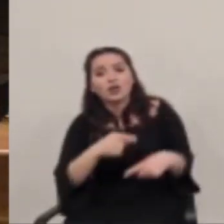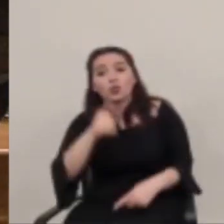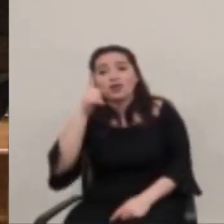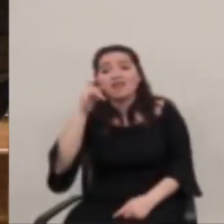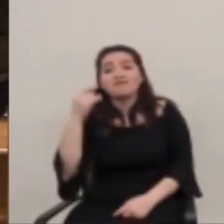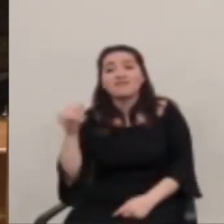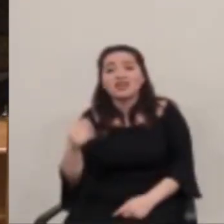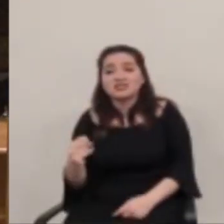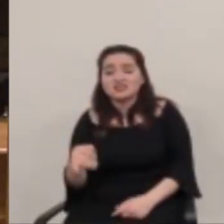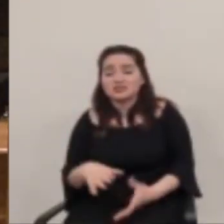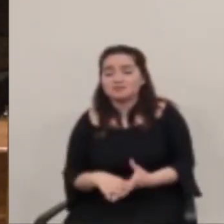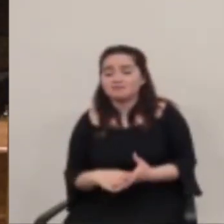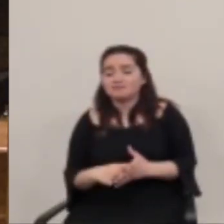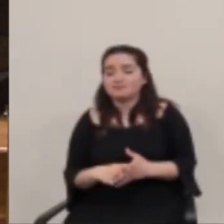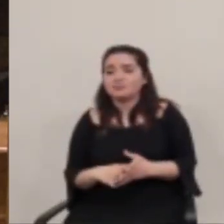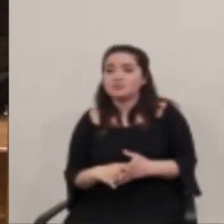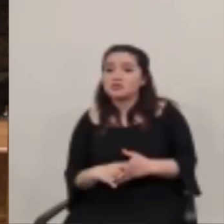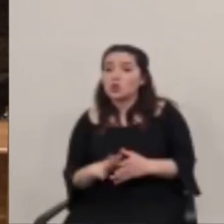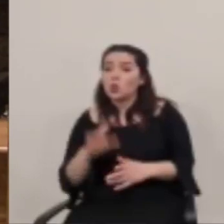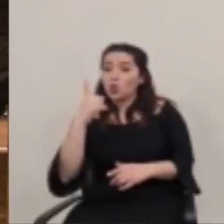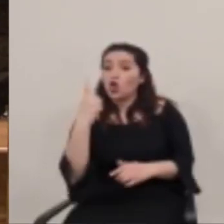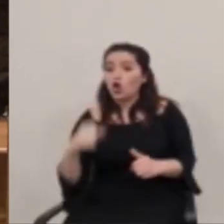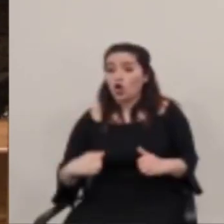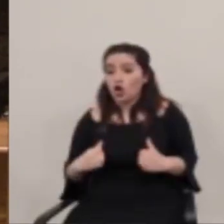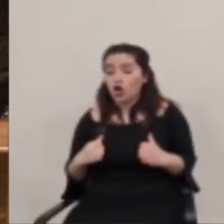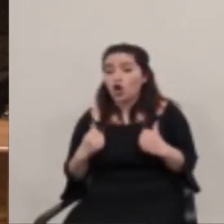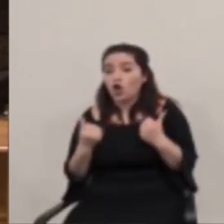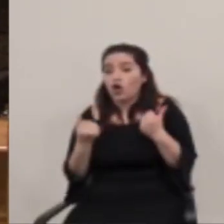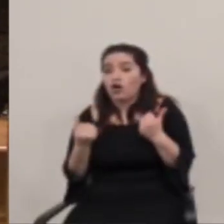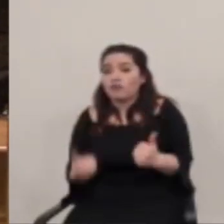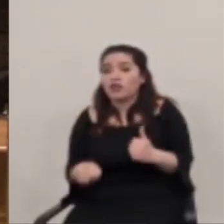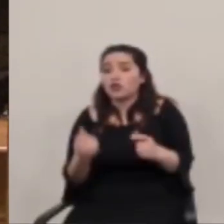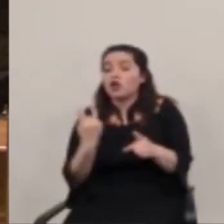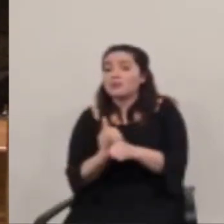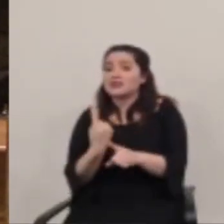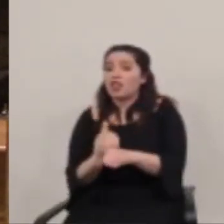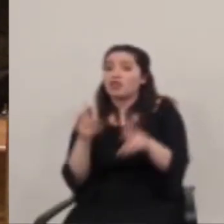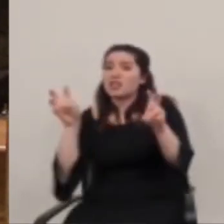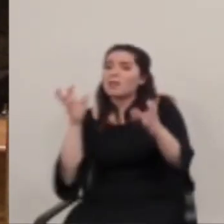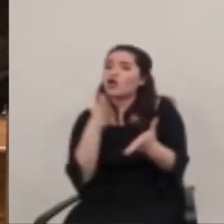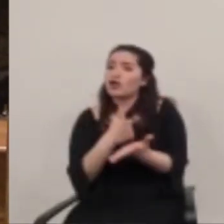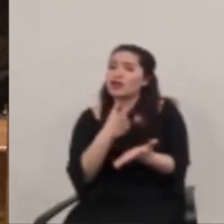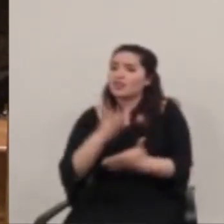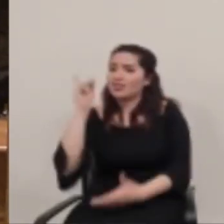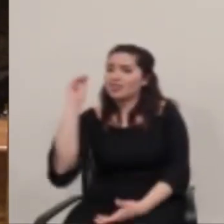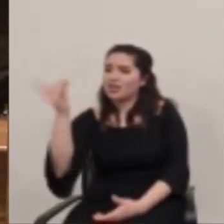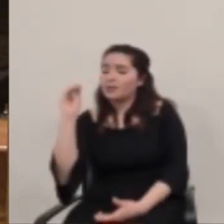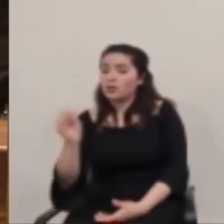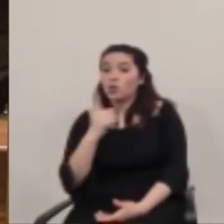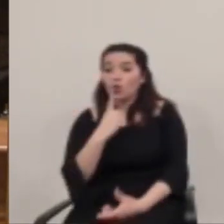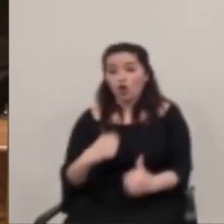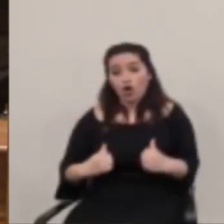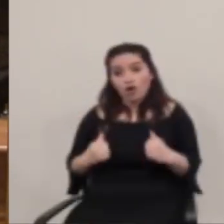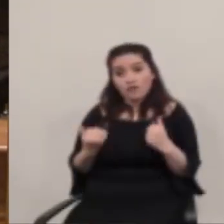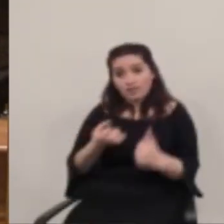capítulo del programa, un joven estábamos hablando sobre colegios y discapacidad. Y uno de los jóvenes que estaba ahí me